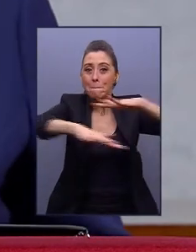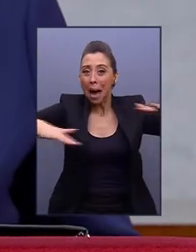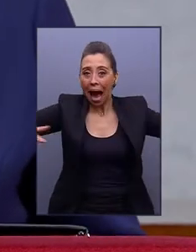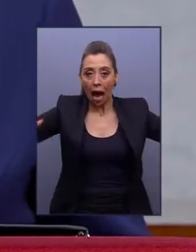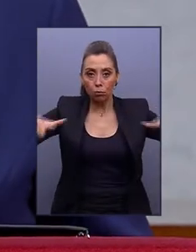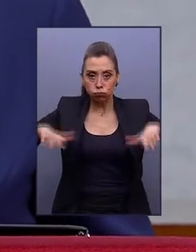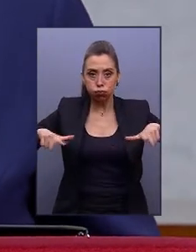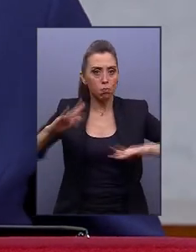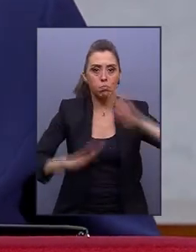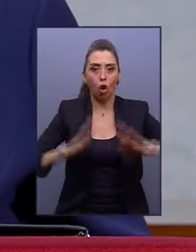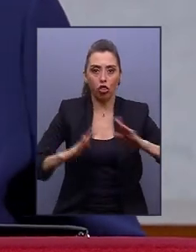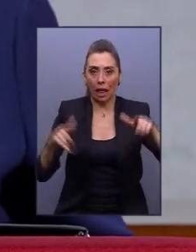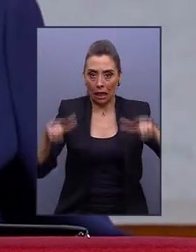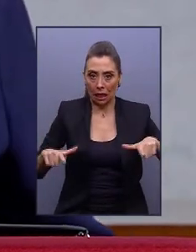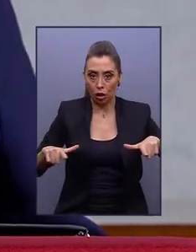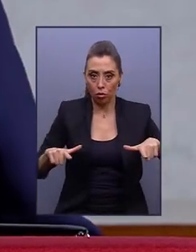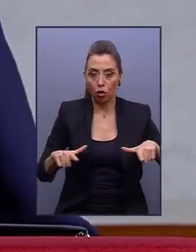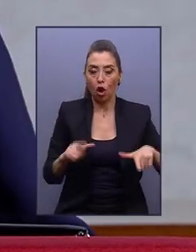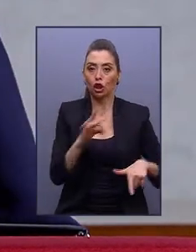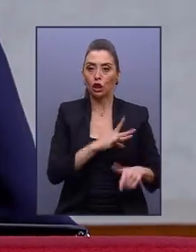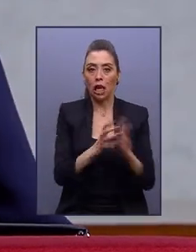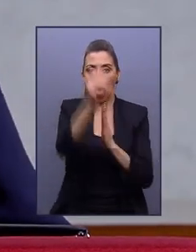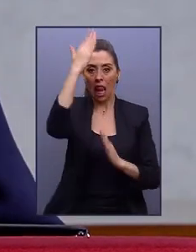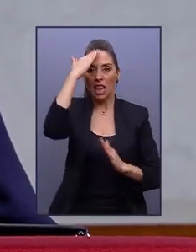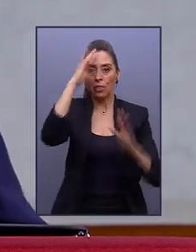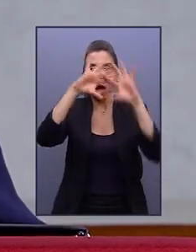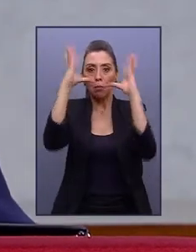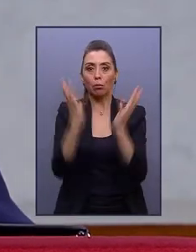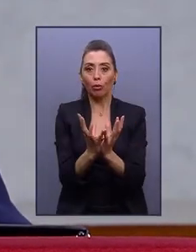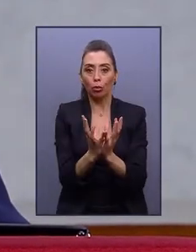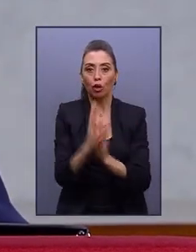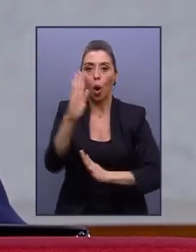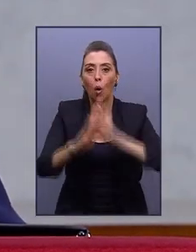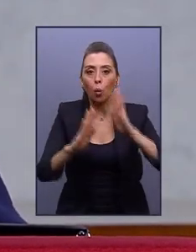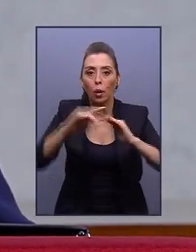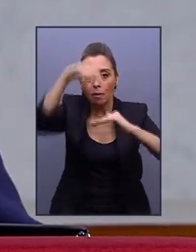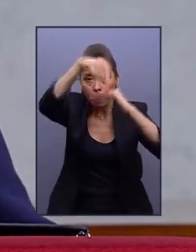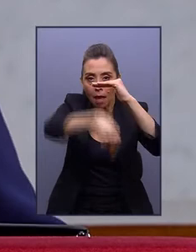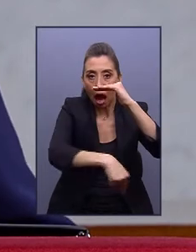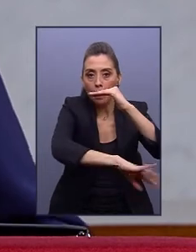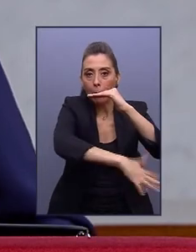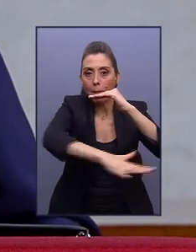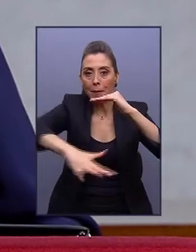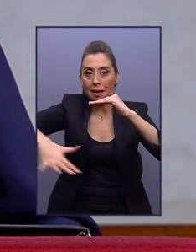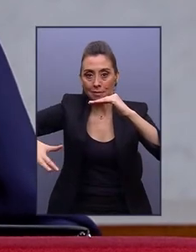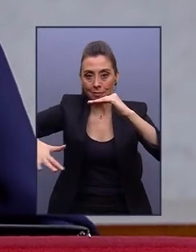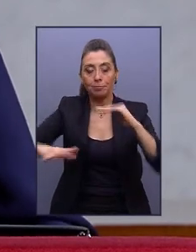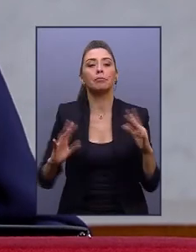protegidos y se constituye en un líder mundial en la conservación marina.